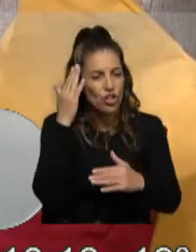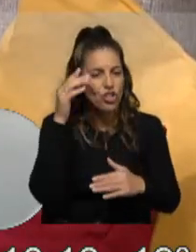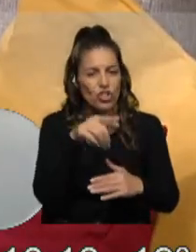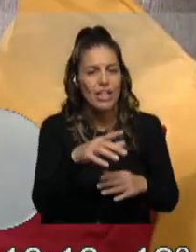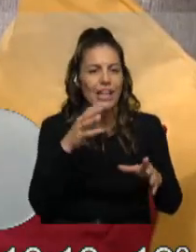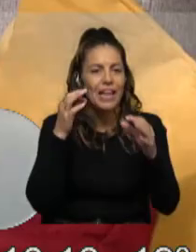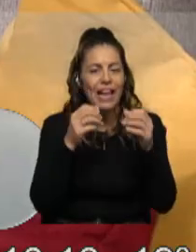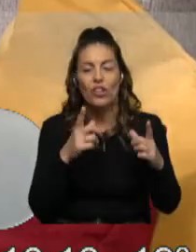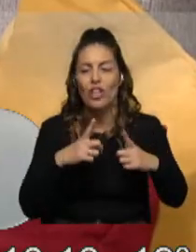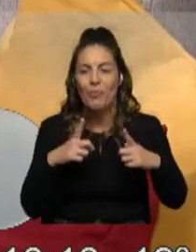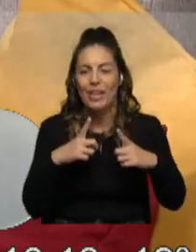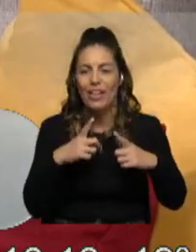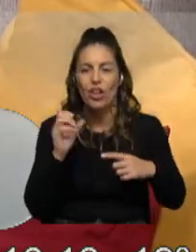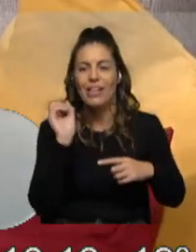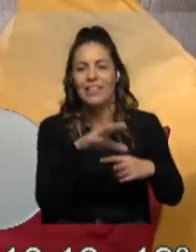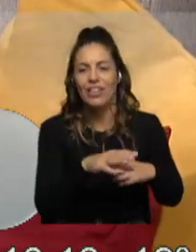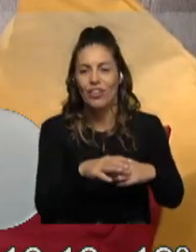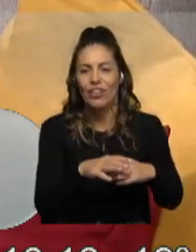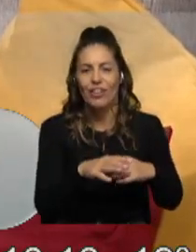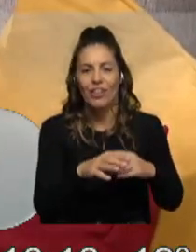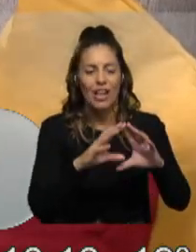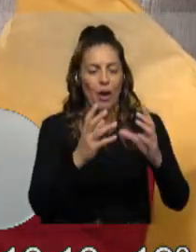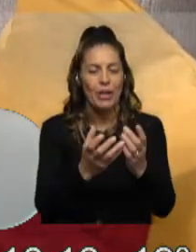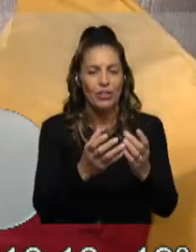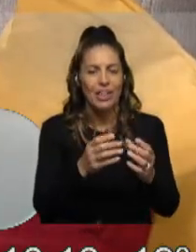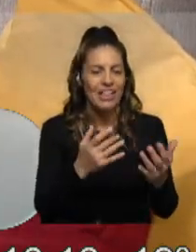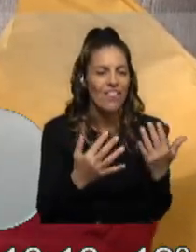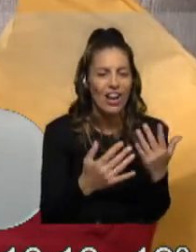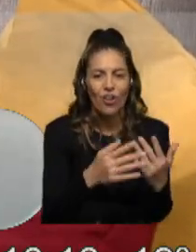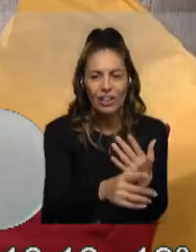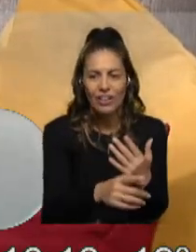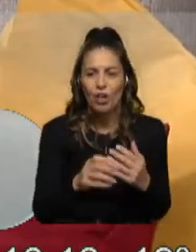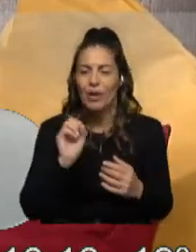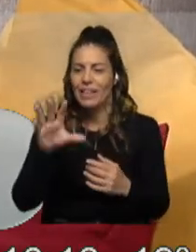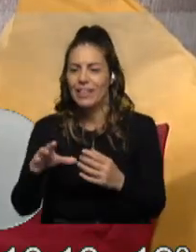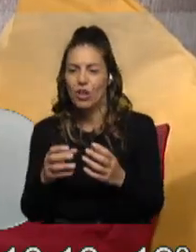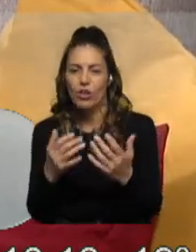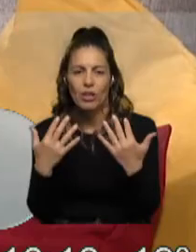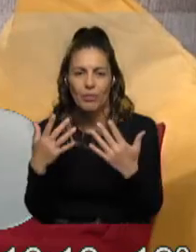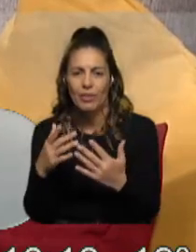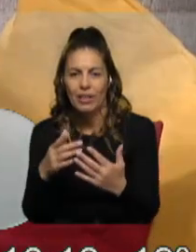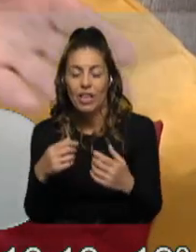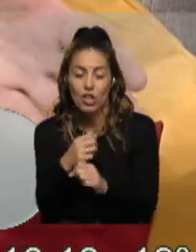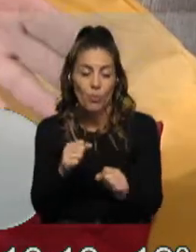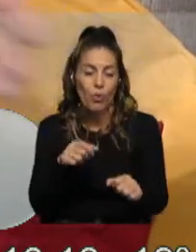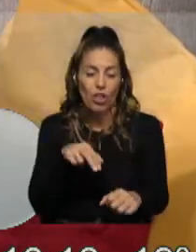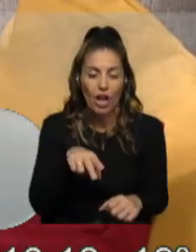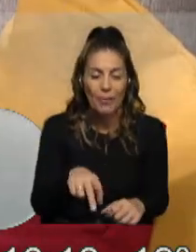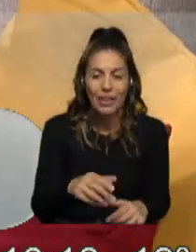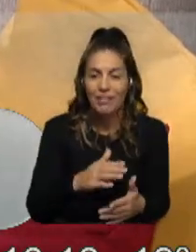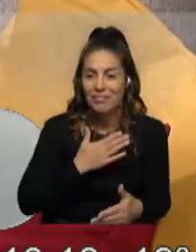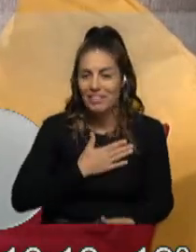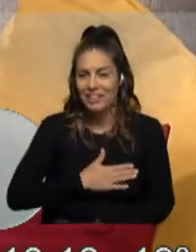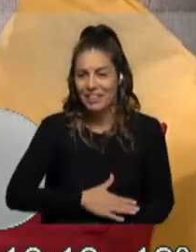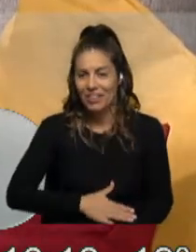loca está ahí esperándome. Entonces le tiro una pelotita y vamos a ver que el gato va corriendo para esa pelota. Después le tiro otra pelotita para allá, va para la otra y yo puedo caminar después tranquilo. Si